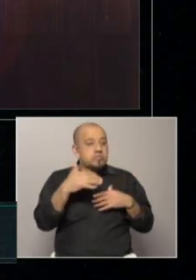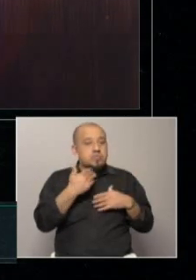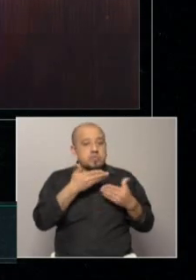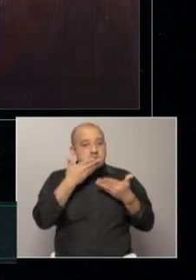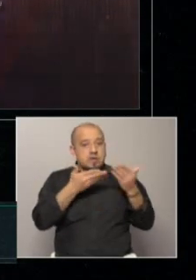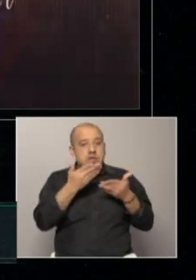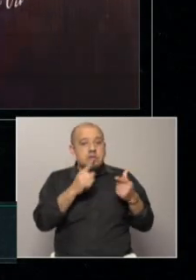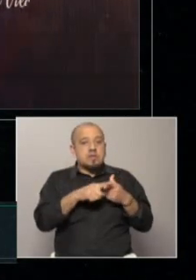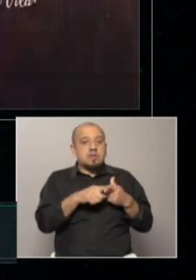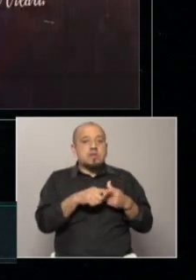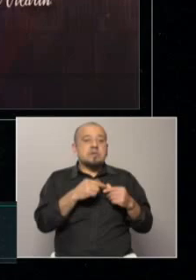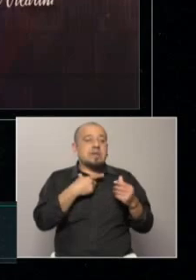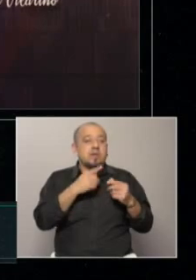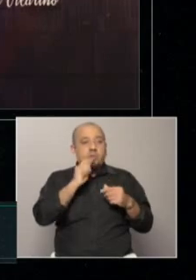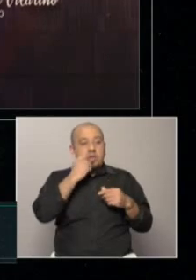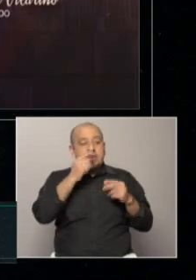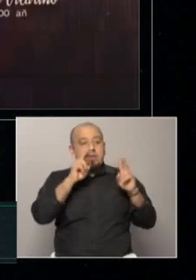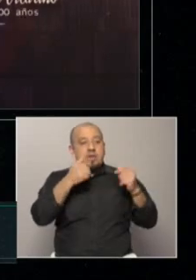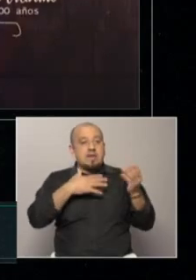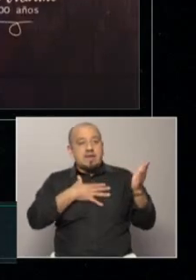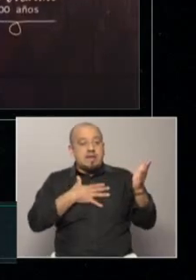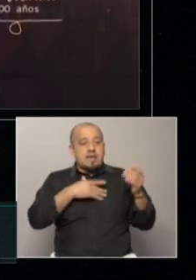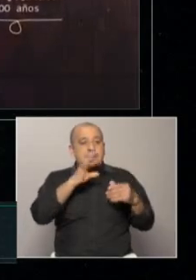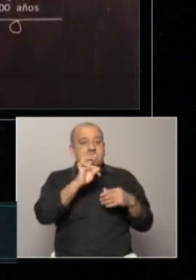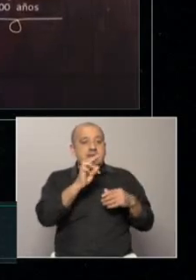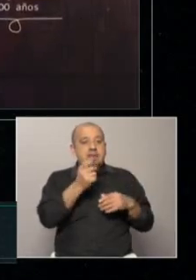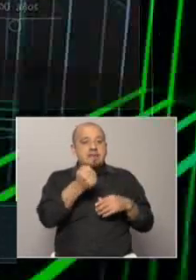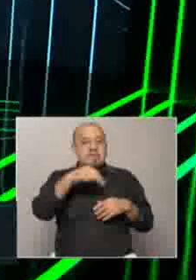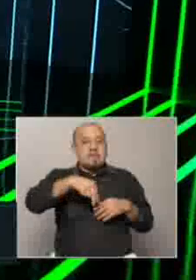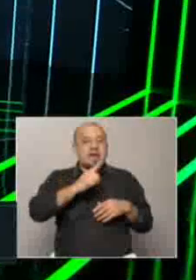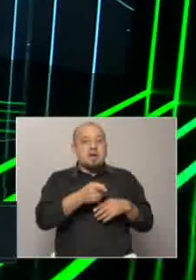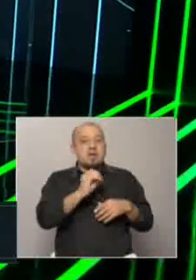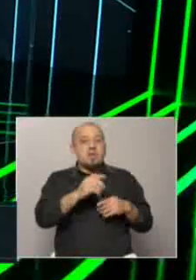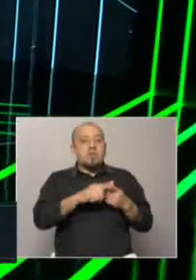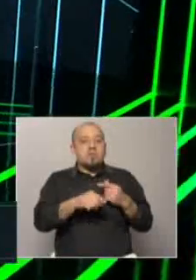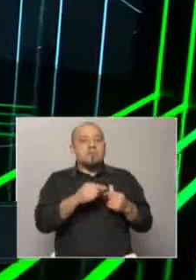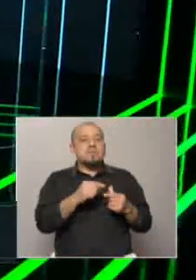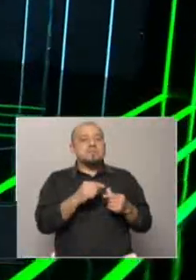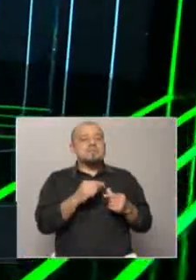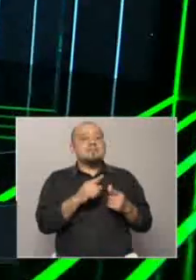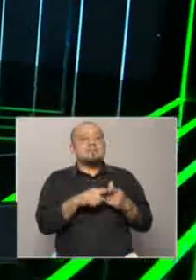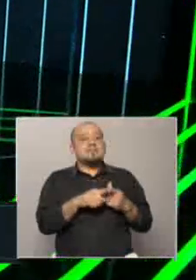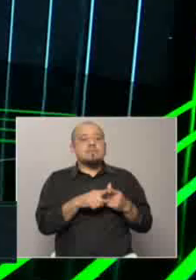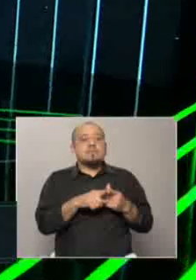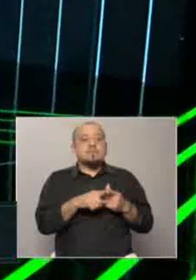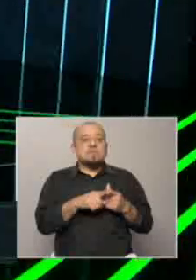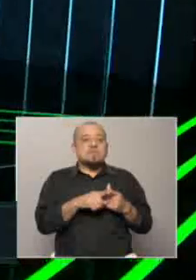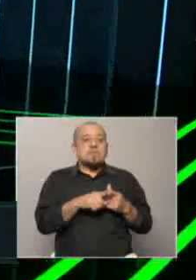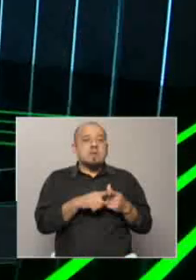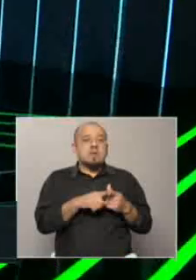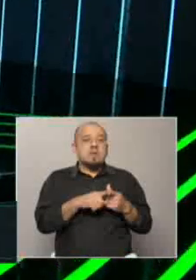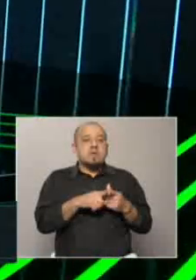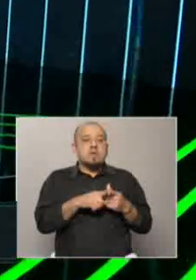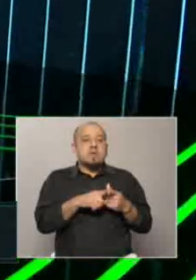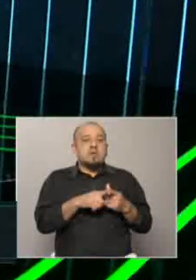ella era muy fanática del tango. De hecho, ella estudió muchísimo el tango, estudió la poesía tanguera. Y